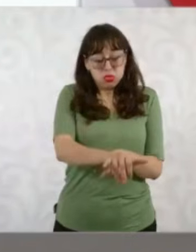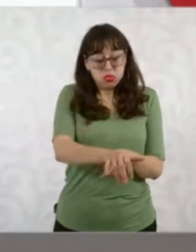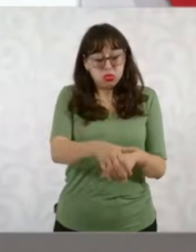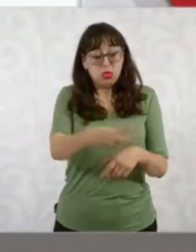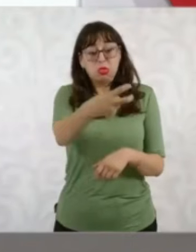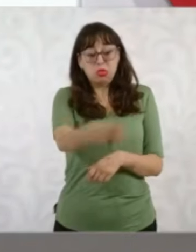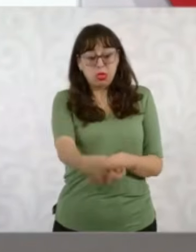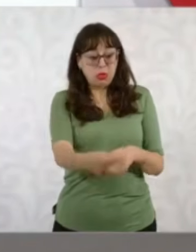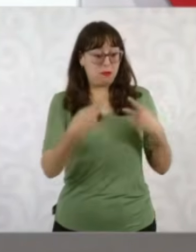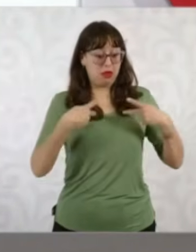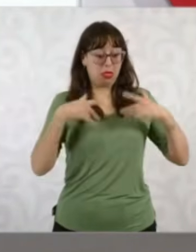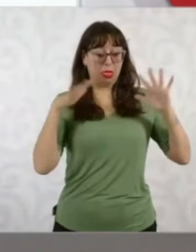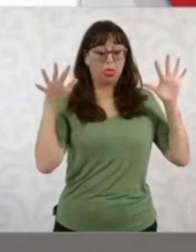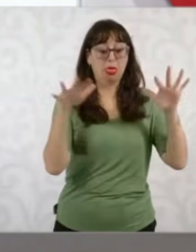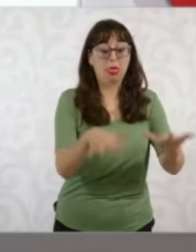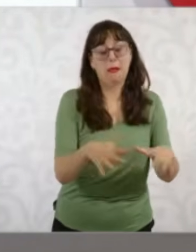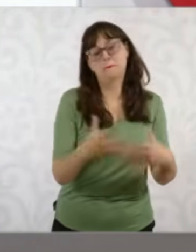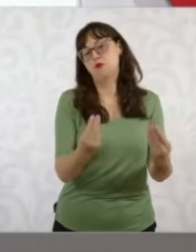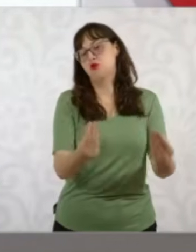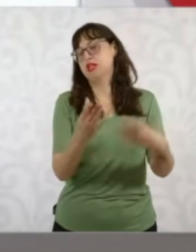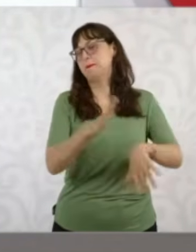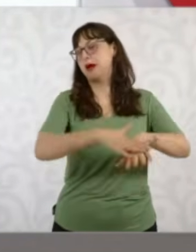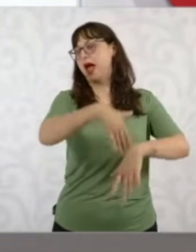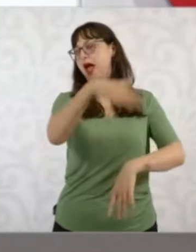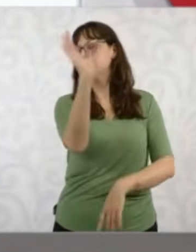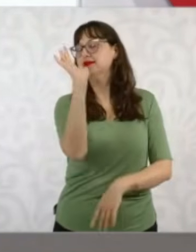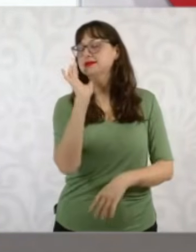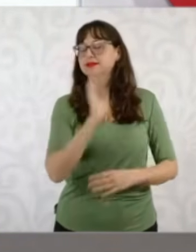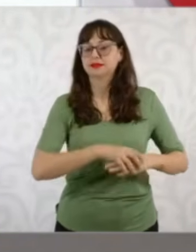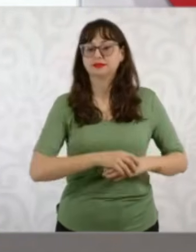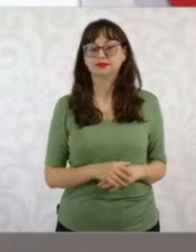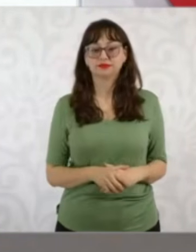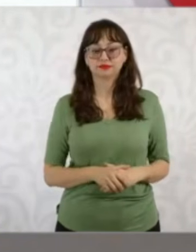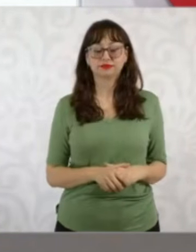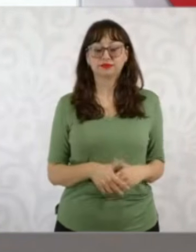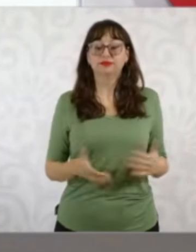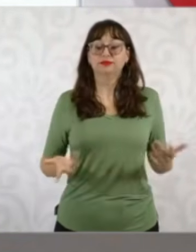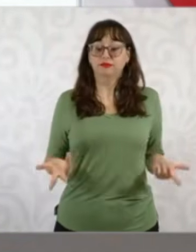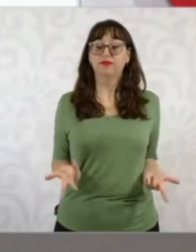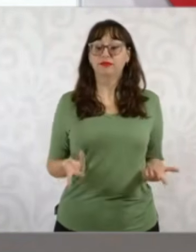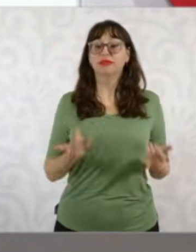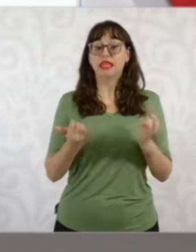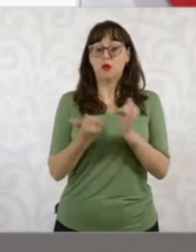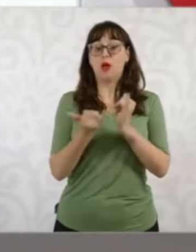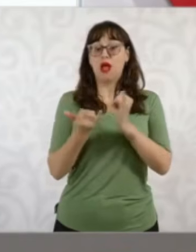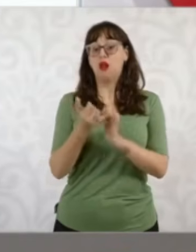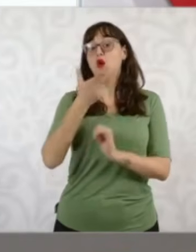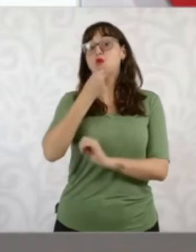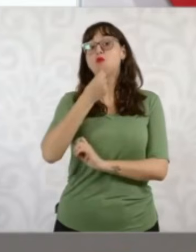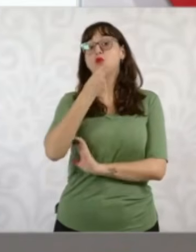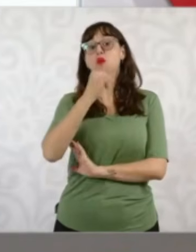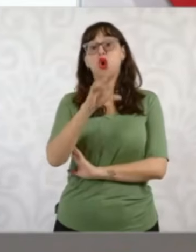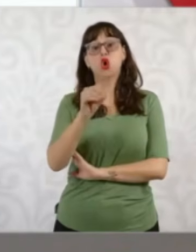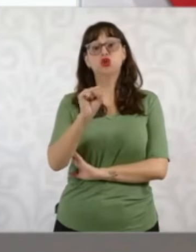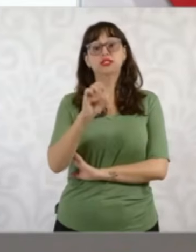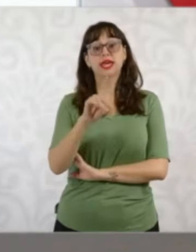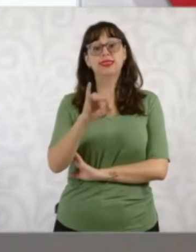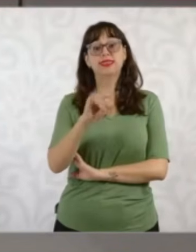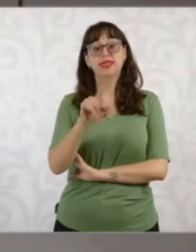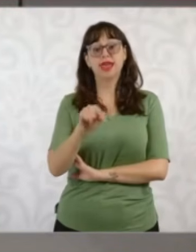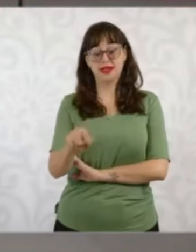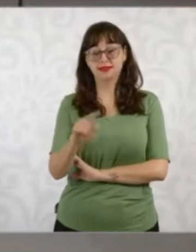de José Díaz. También hemos hablado ya de este personaje, que es uno de los principales promoventes